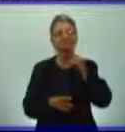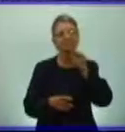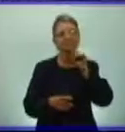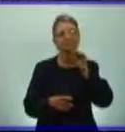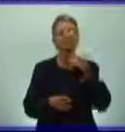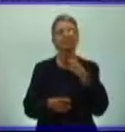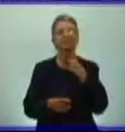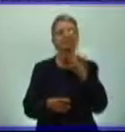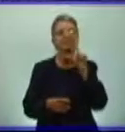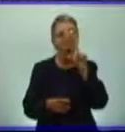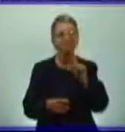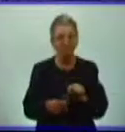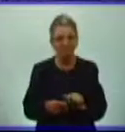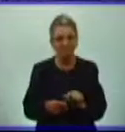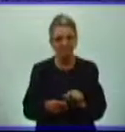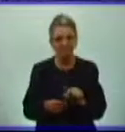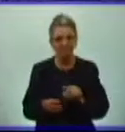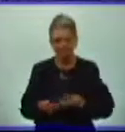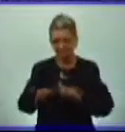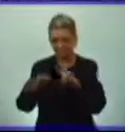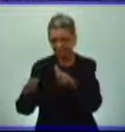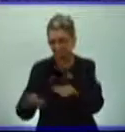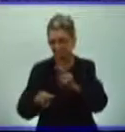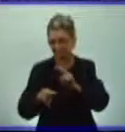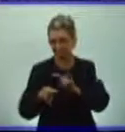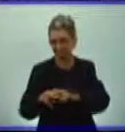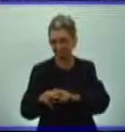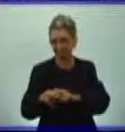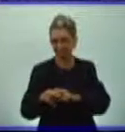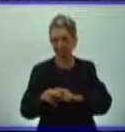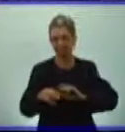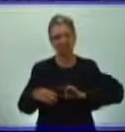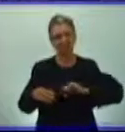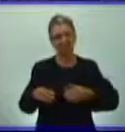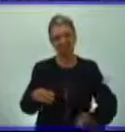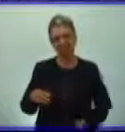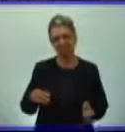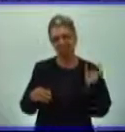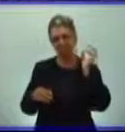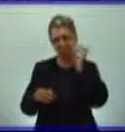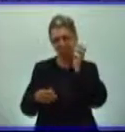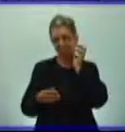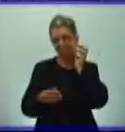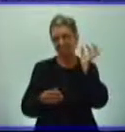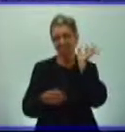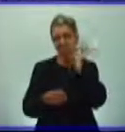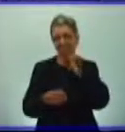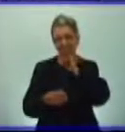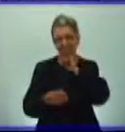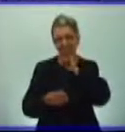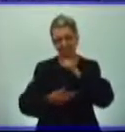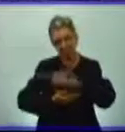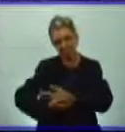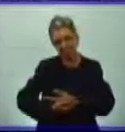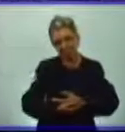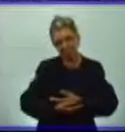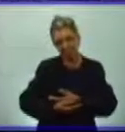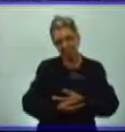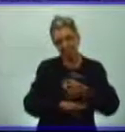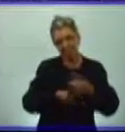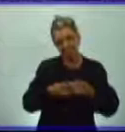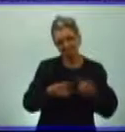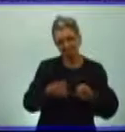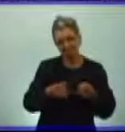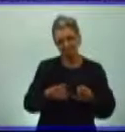el asiento a los ancianos y embarazadas o mujeres con niños. Recuerden además que en la vía